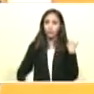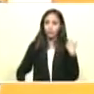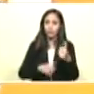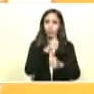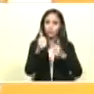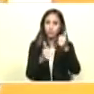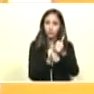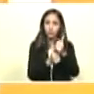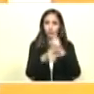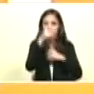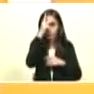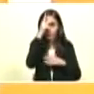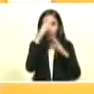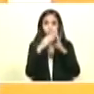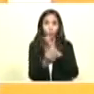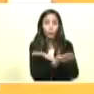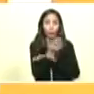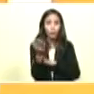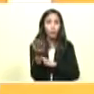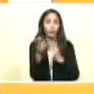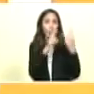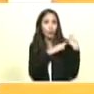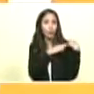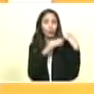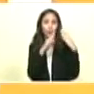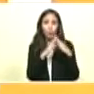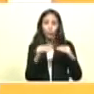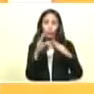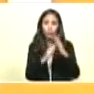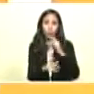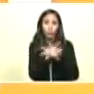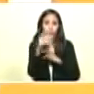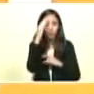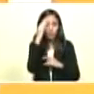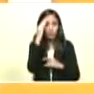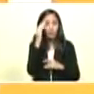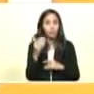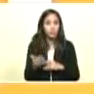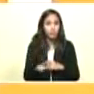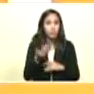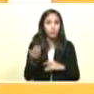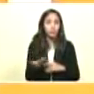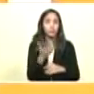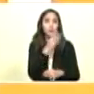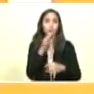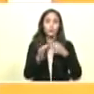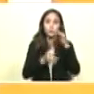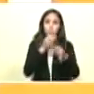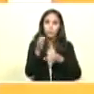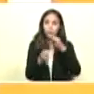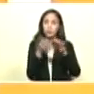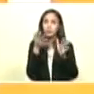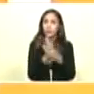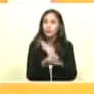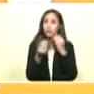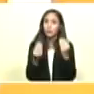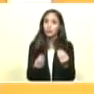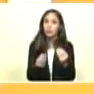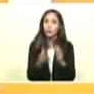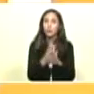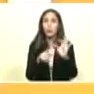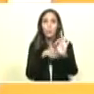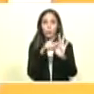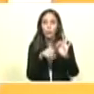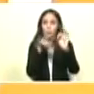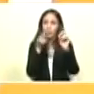el superintendente, que es muy importante ir traduciendo todos estos términos que nacieron en